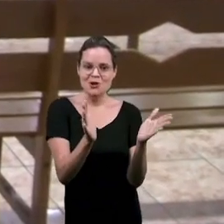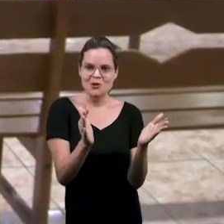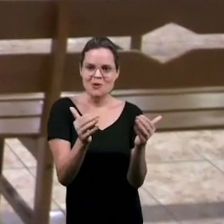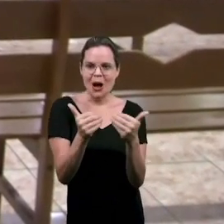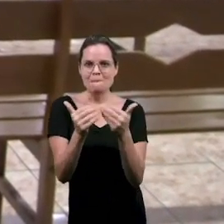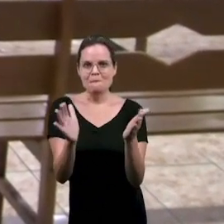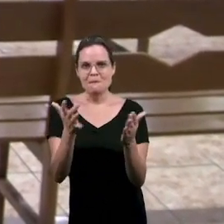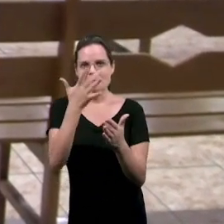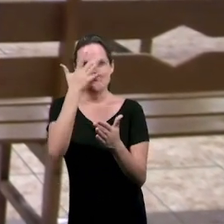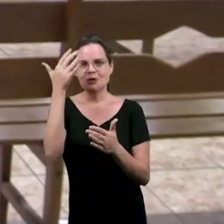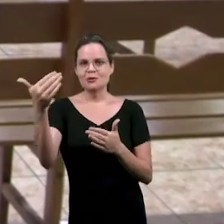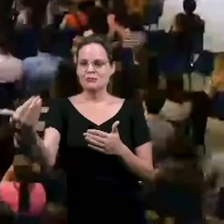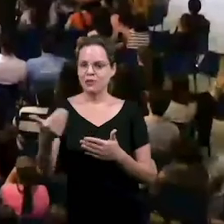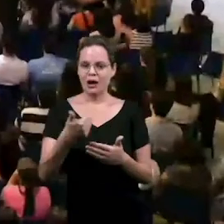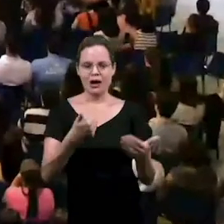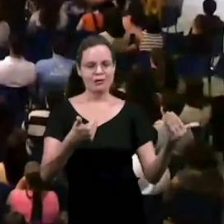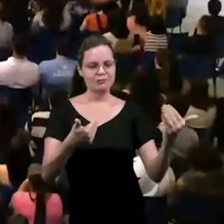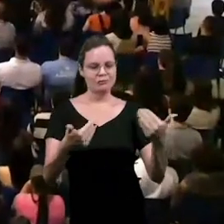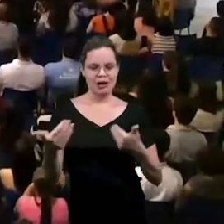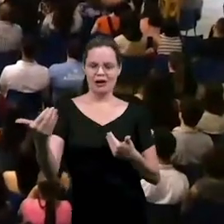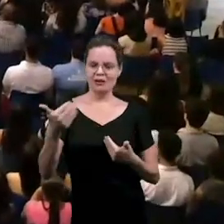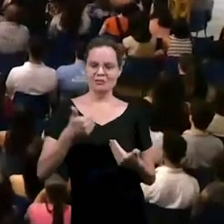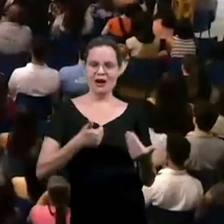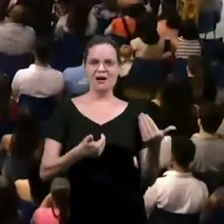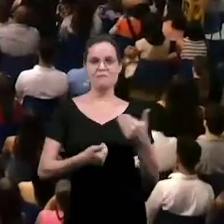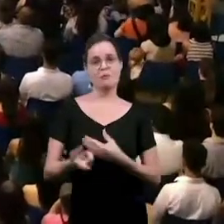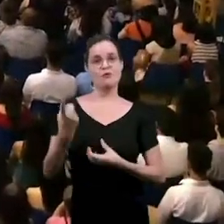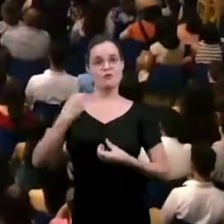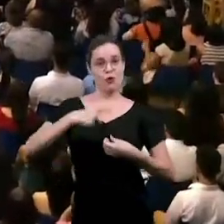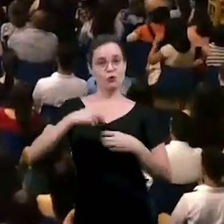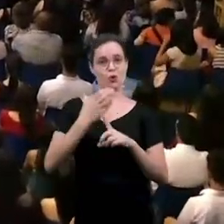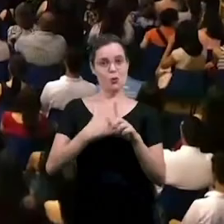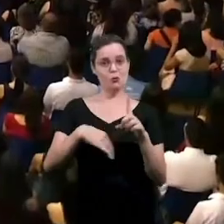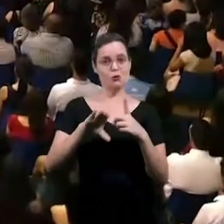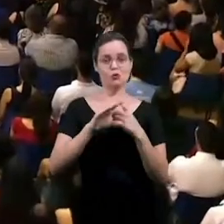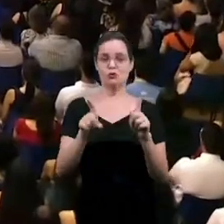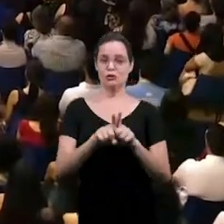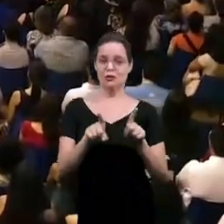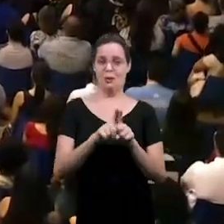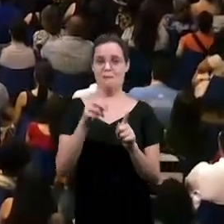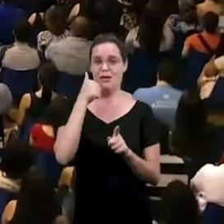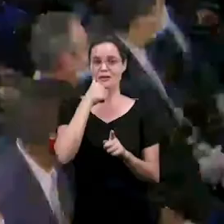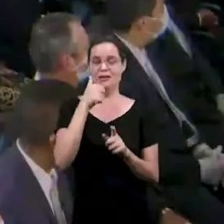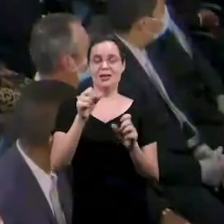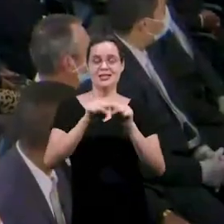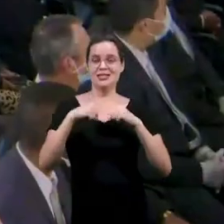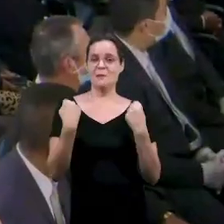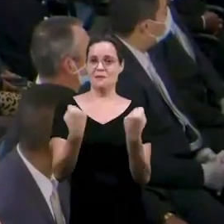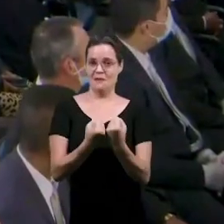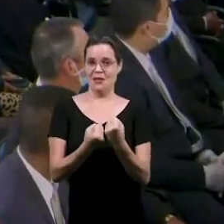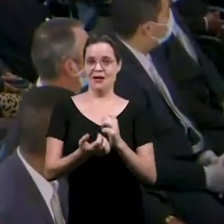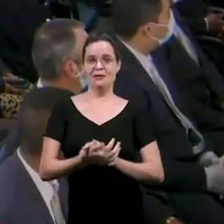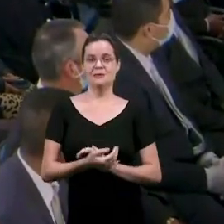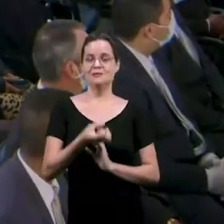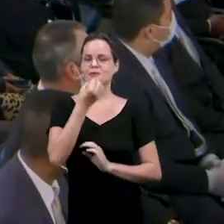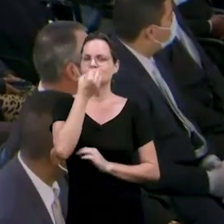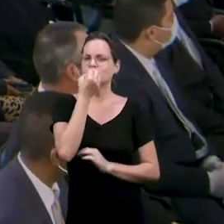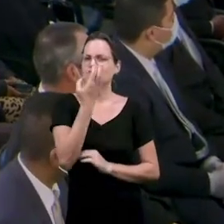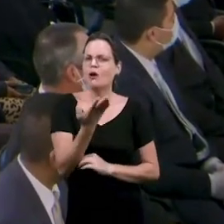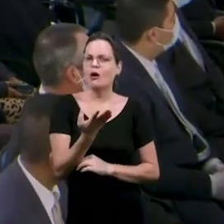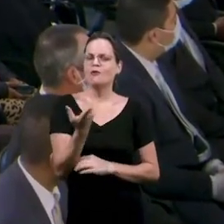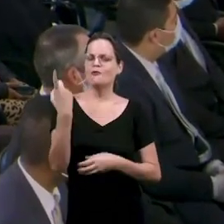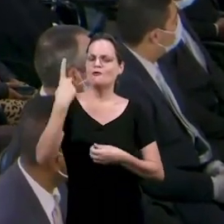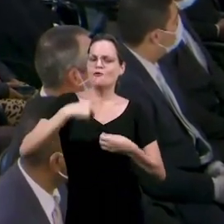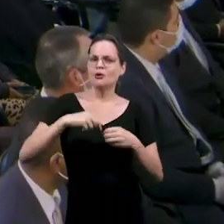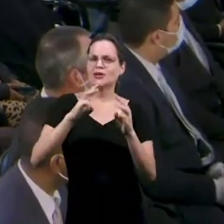Manaims se han ido abriendo y recibiendo cada vez más hermanos en la realización de los cultos y seminarios. Fue muy